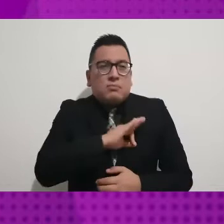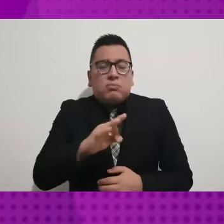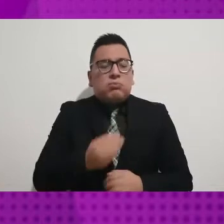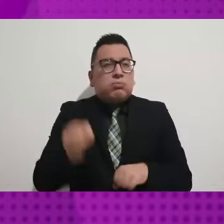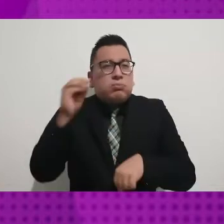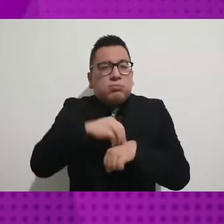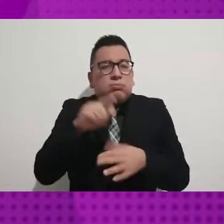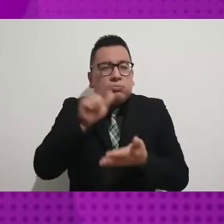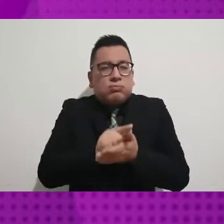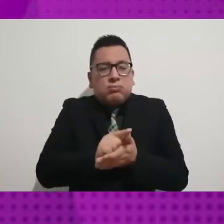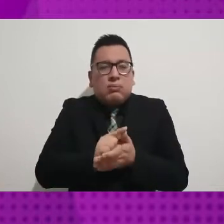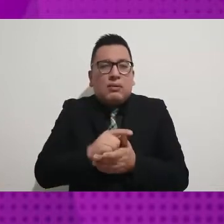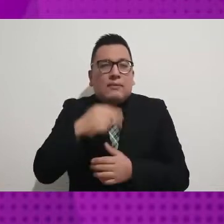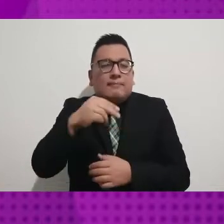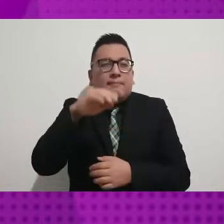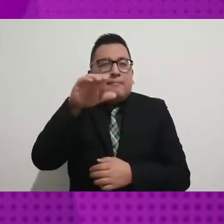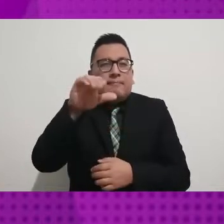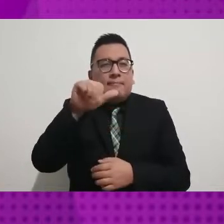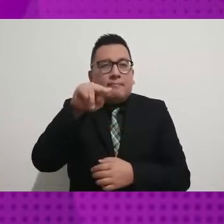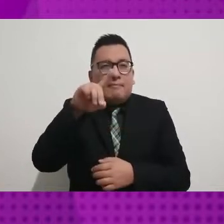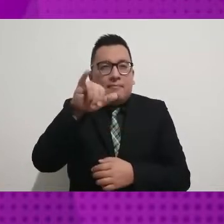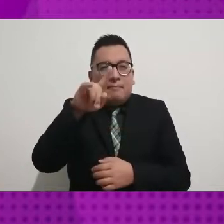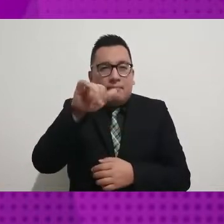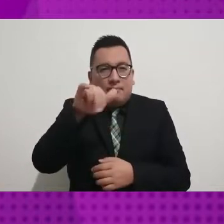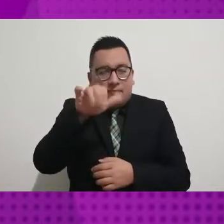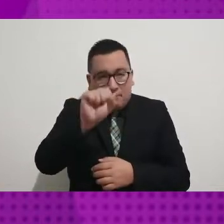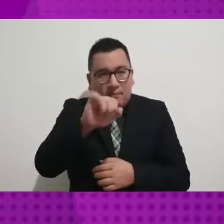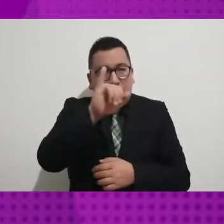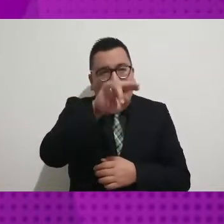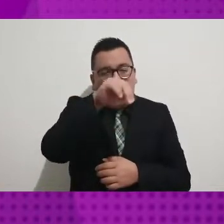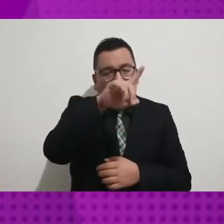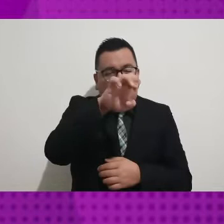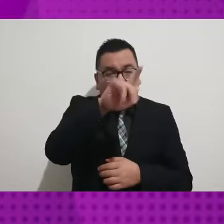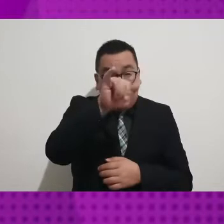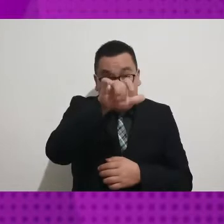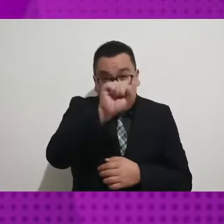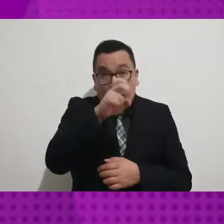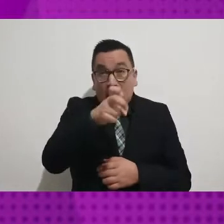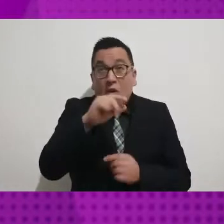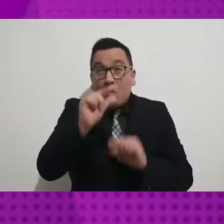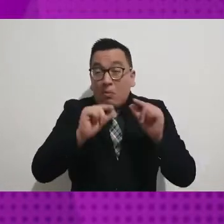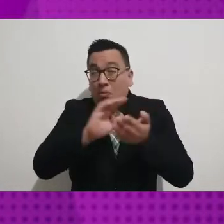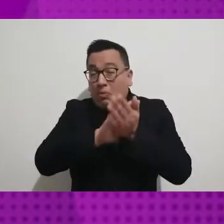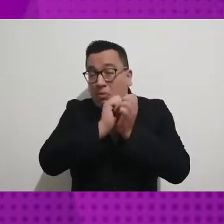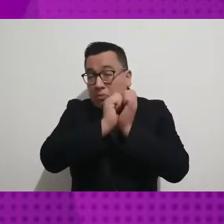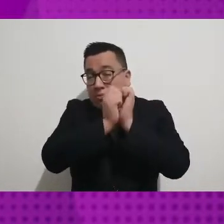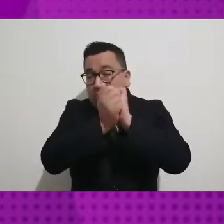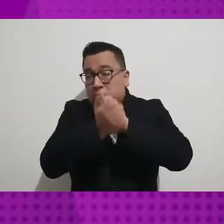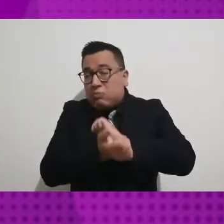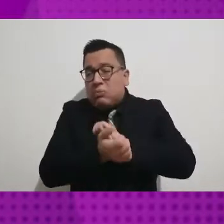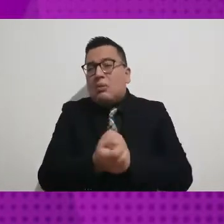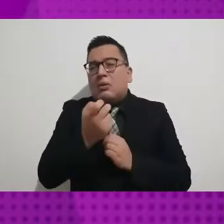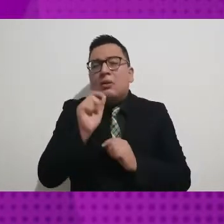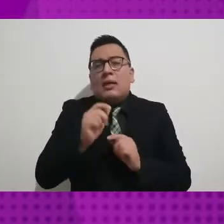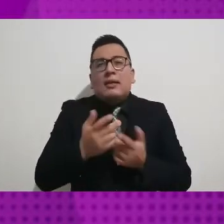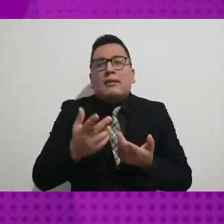candidaturas independientes en la Constitución. Ahí lo que me gustaría, para empezar a hablar de la evolución, decir que ha sido una evolución muy